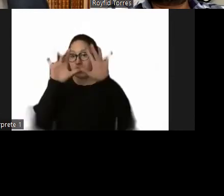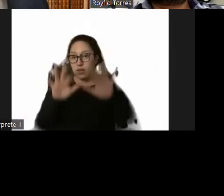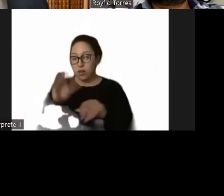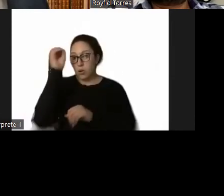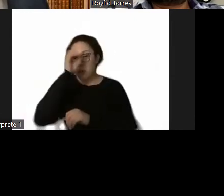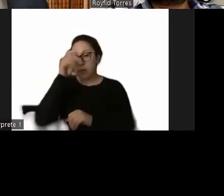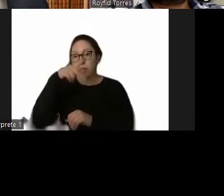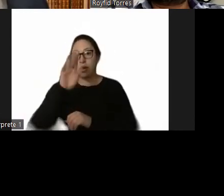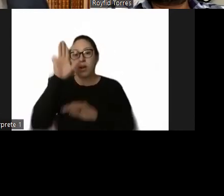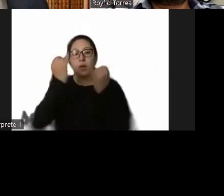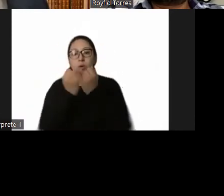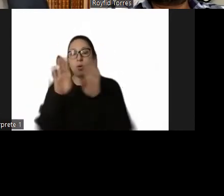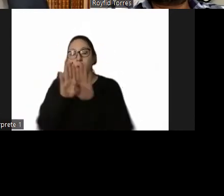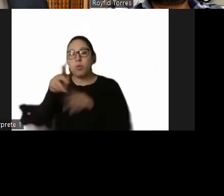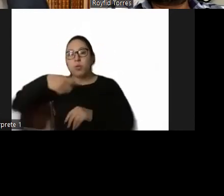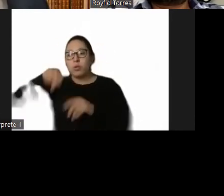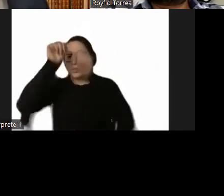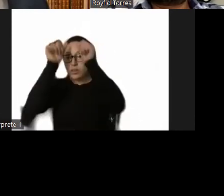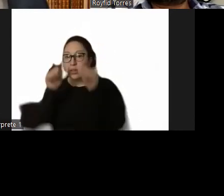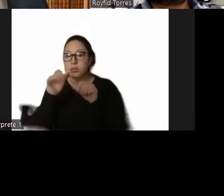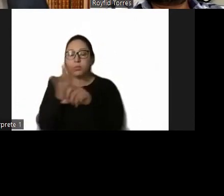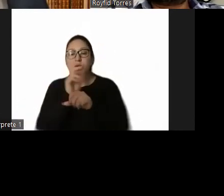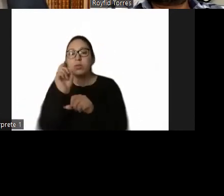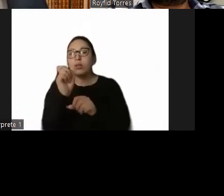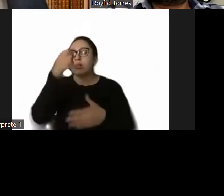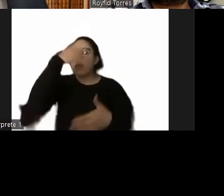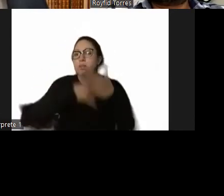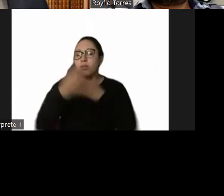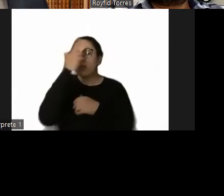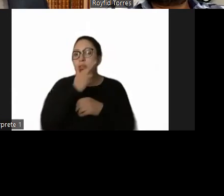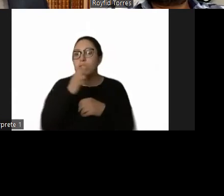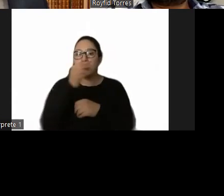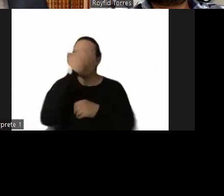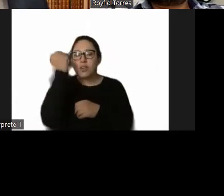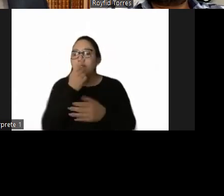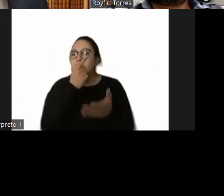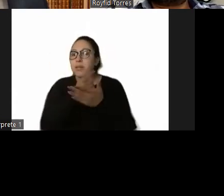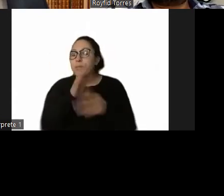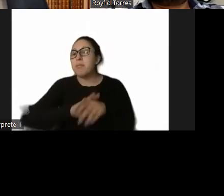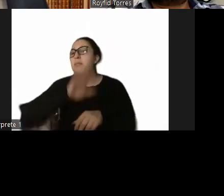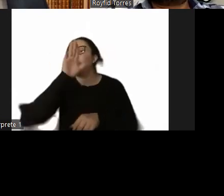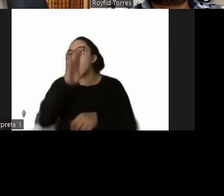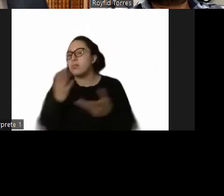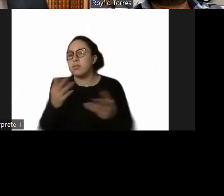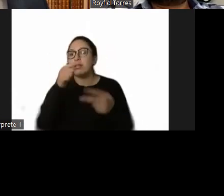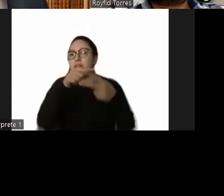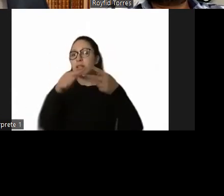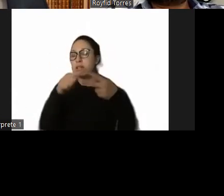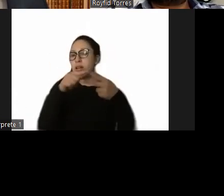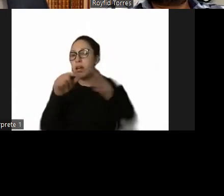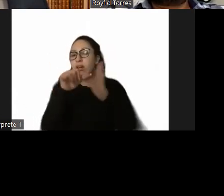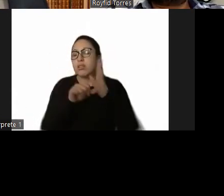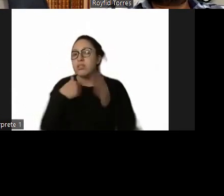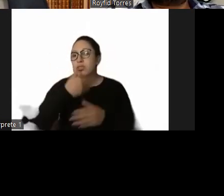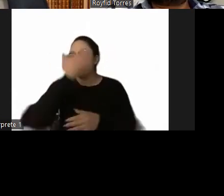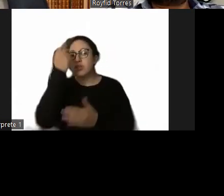dictamen no señala en ninguna parte de forma precisa y específica qué es lo que dicen estos dos artículos que la diputada pretende